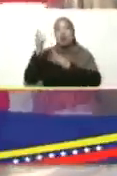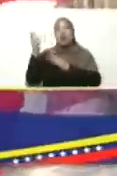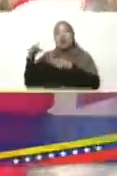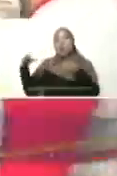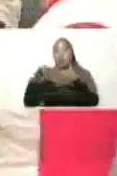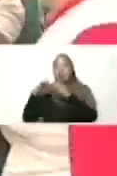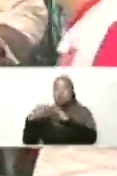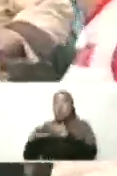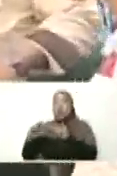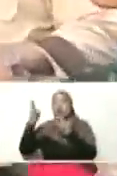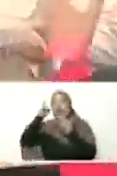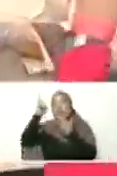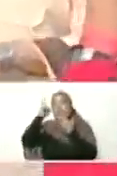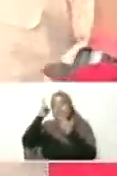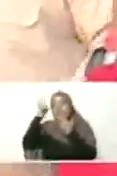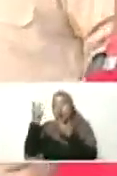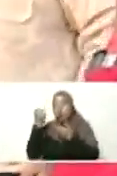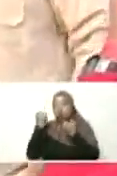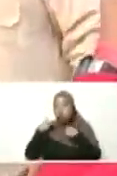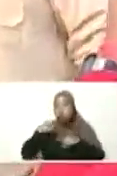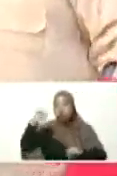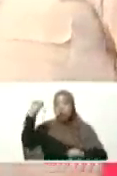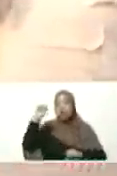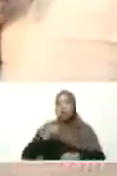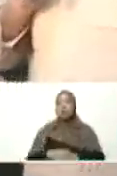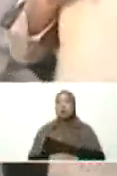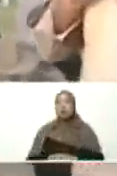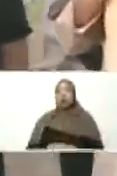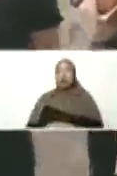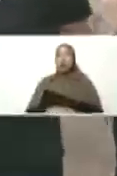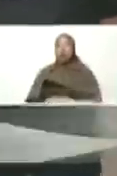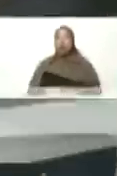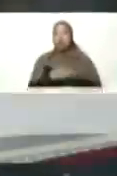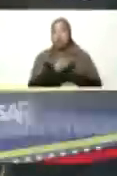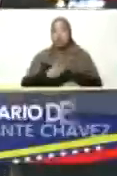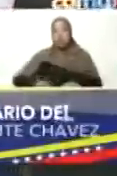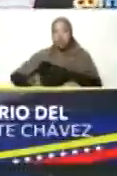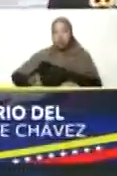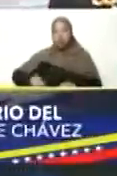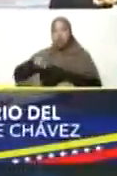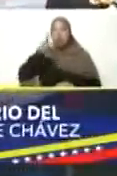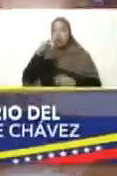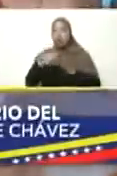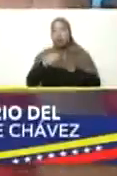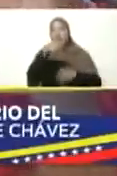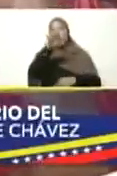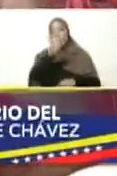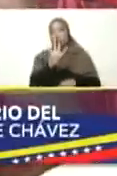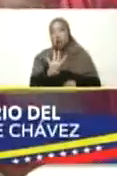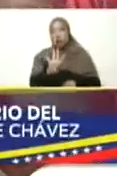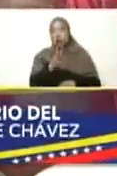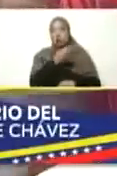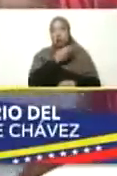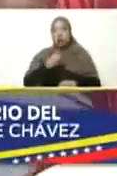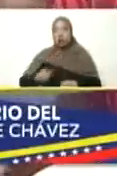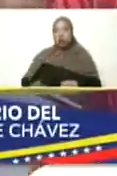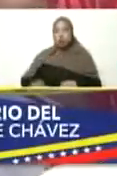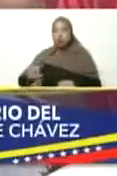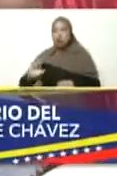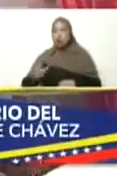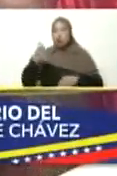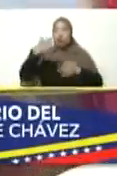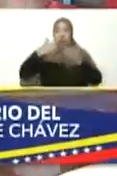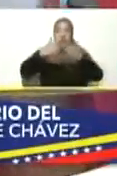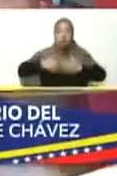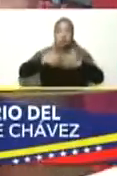dé la orden. ¿Qué dice Ángel, que quería hablar? Tiene la palabra Ángel Prado. Presidente, en el año 2014 usted nos entregó la orden Ezequiel Zamora por ser la mayor